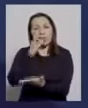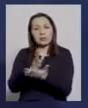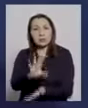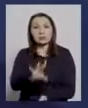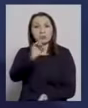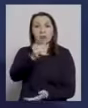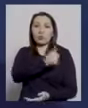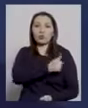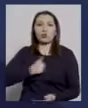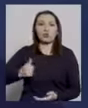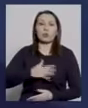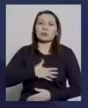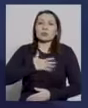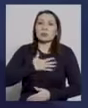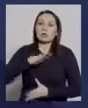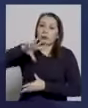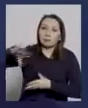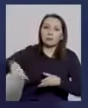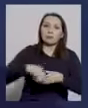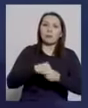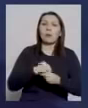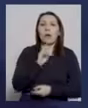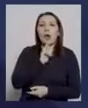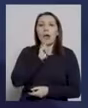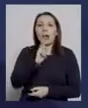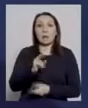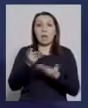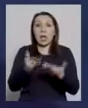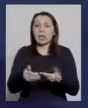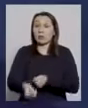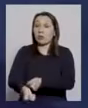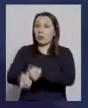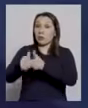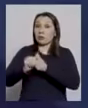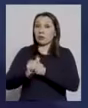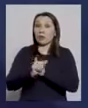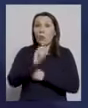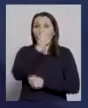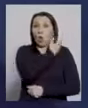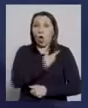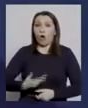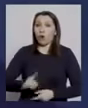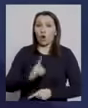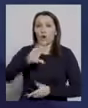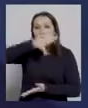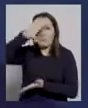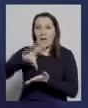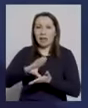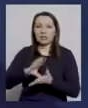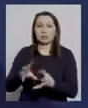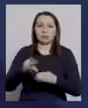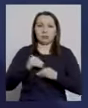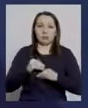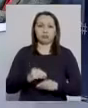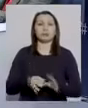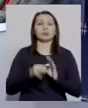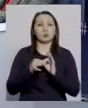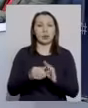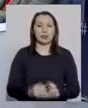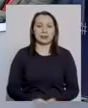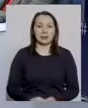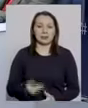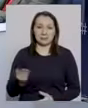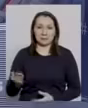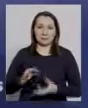manera que nos sintamos todos incluidos en la respuesta a esto, que es un desafío que no es de un gobierno, sino de un país. Gracias. Muchas gracias,